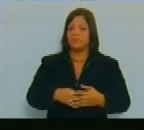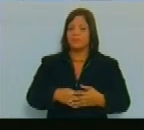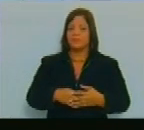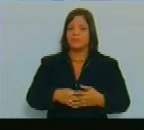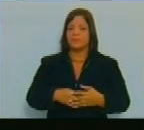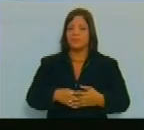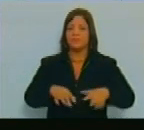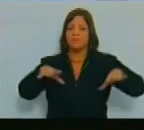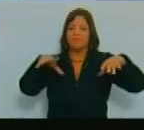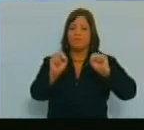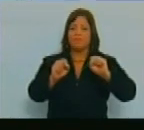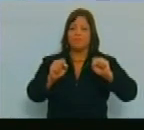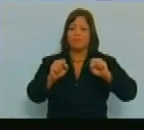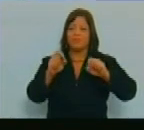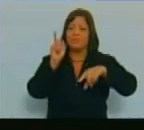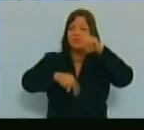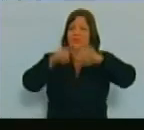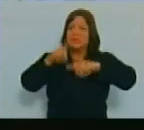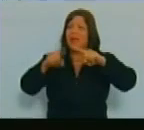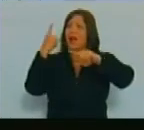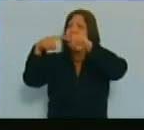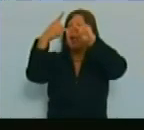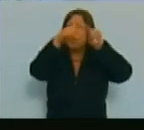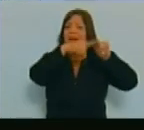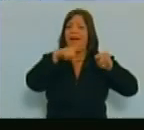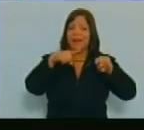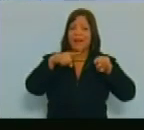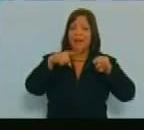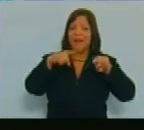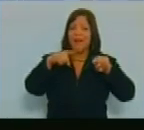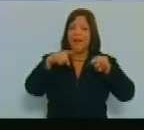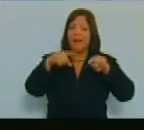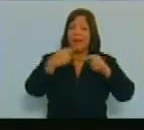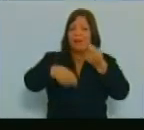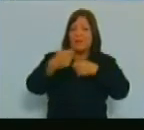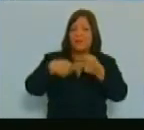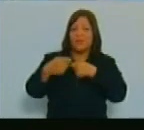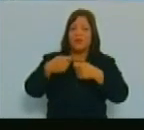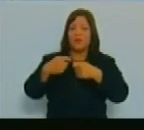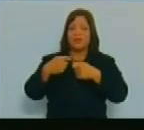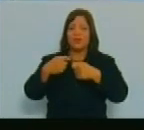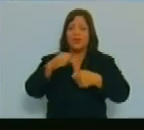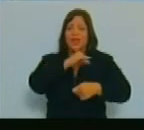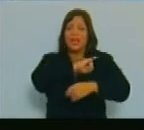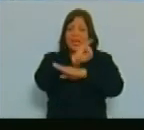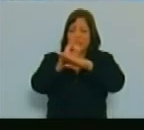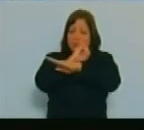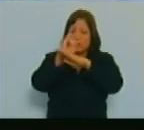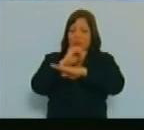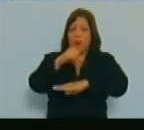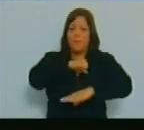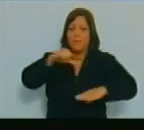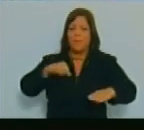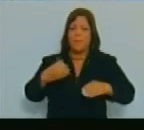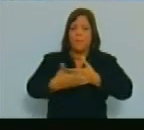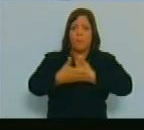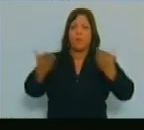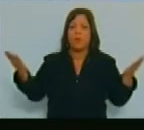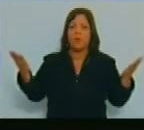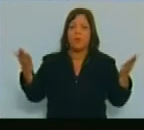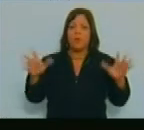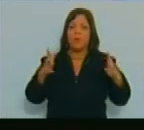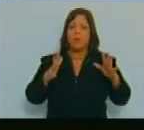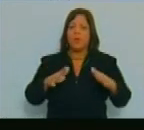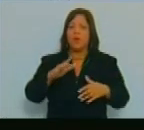a saltos a daños a establecimientos comercios e instituciones públicas y privadas entre